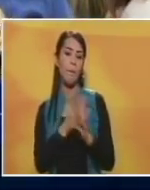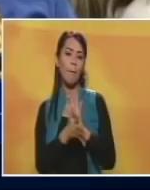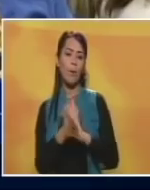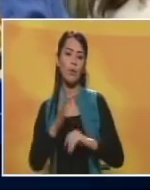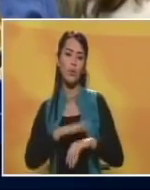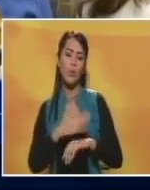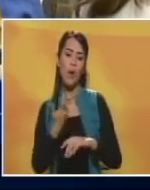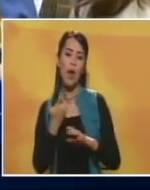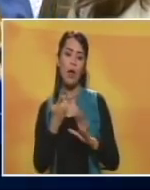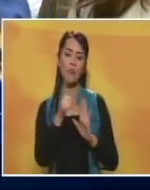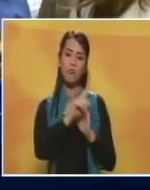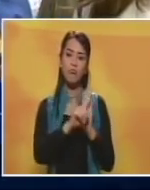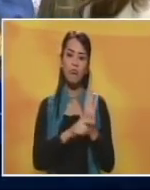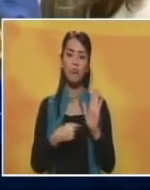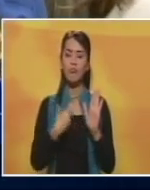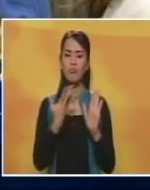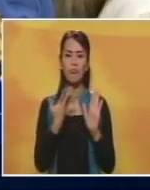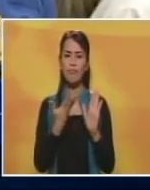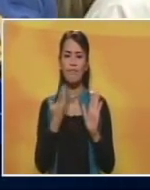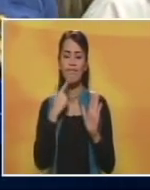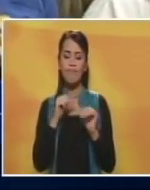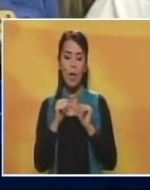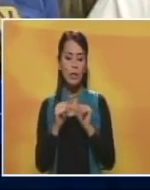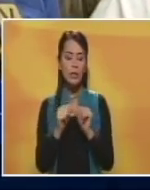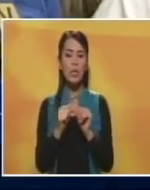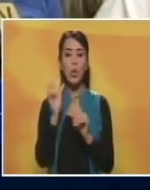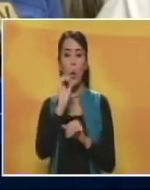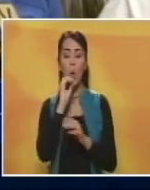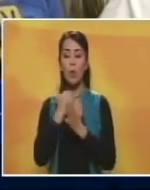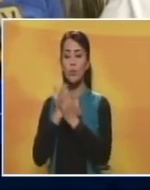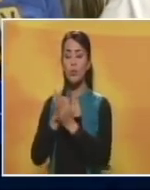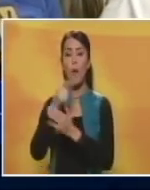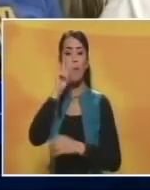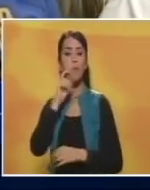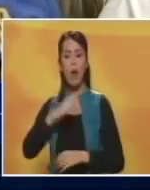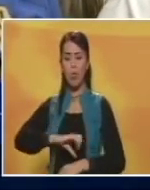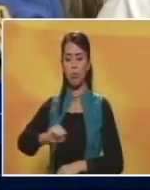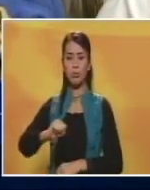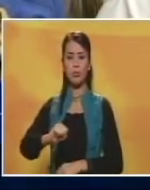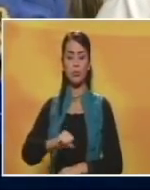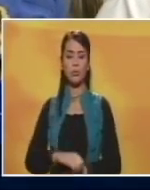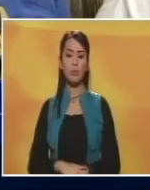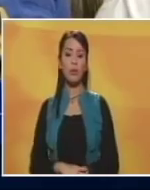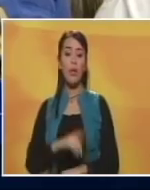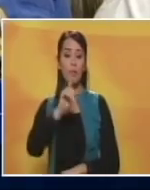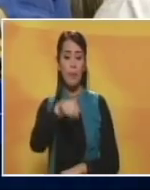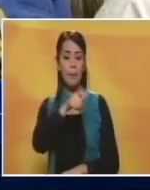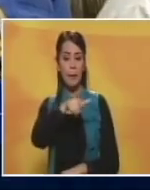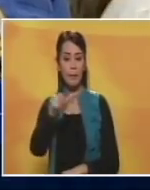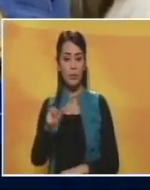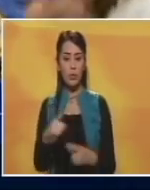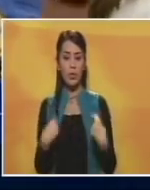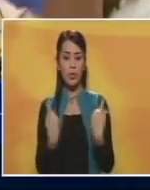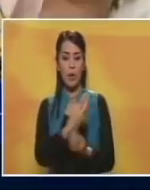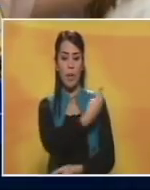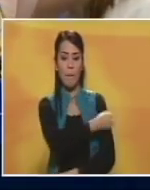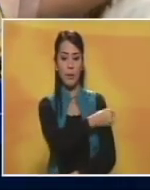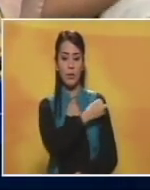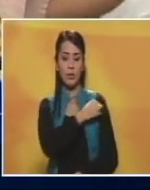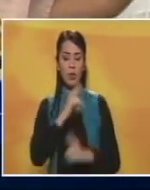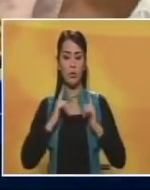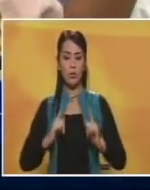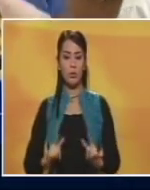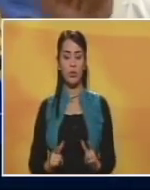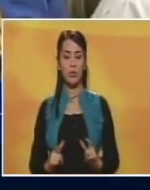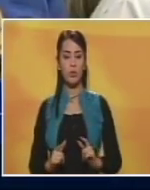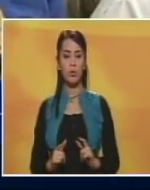cumple los requisitos mínimos para atender un parto. Además que los pacientes tienen el área de hospitalización en el otro área